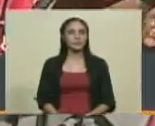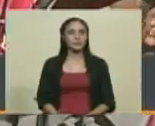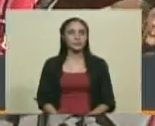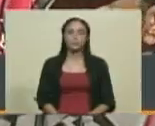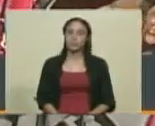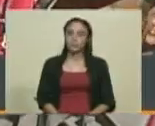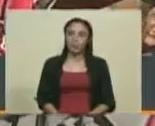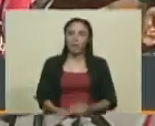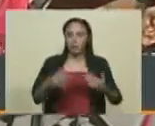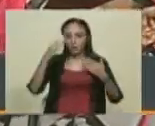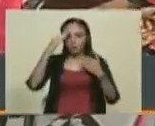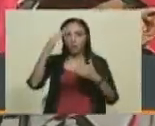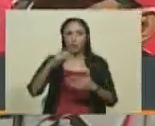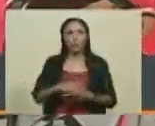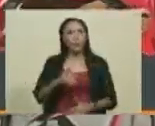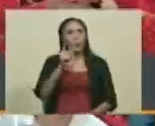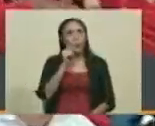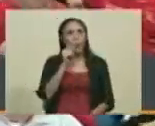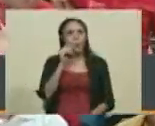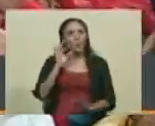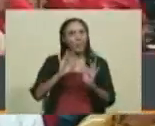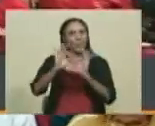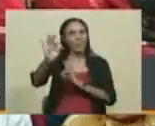Saludo a Luis Quintana. ¿Qué hace Luis Quintana por ahí?